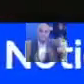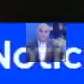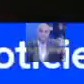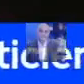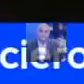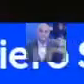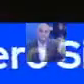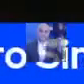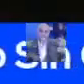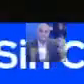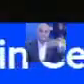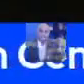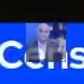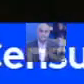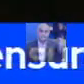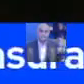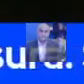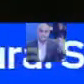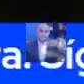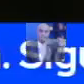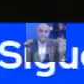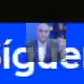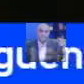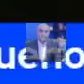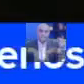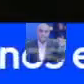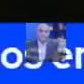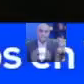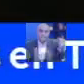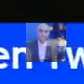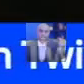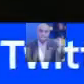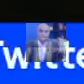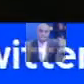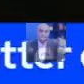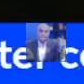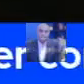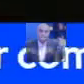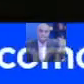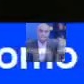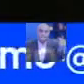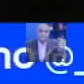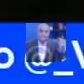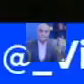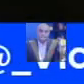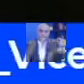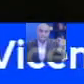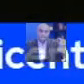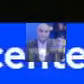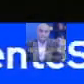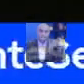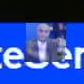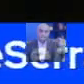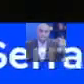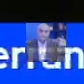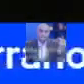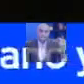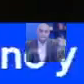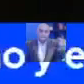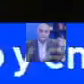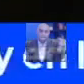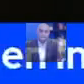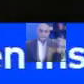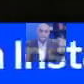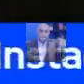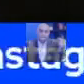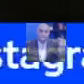línea roja. Mi querido Jaime, te agradezco mucho. Perdóname por haberte detenido ya antes de salir